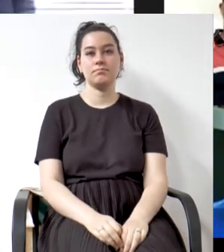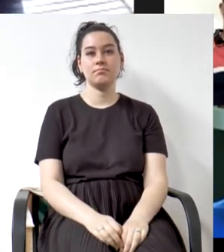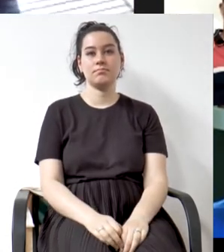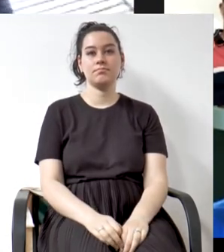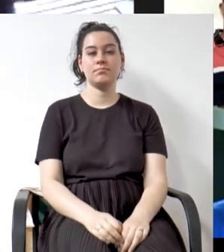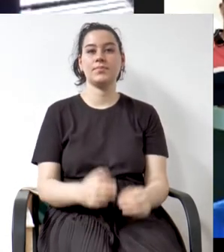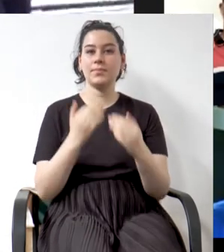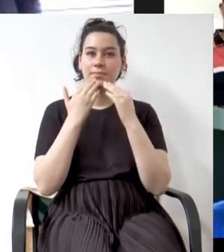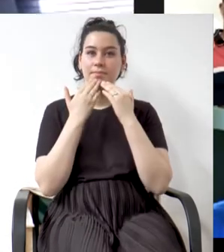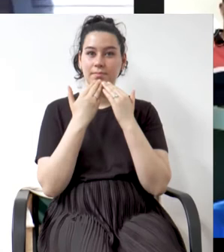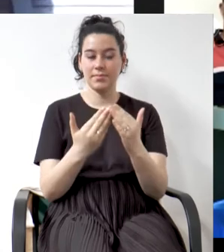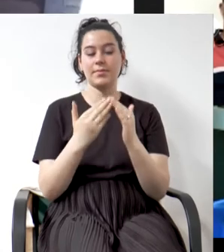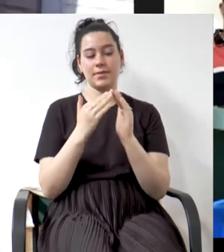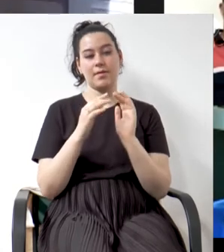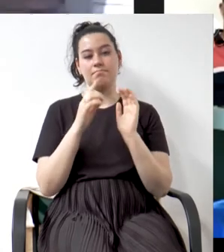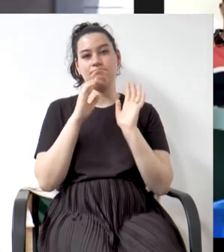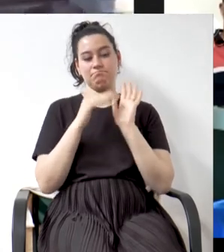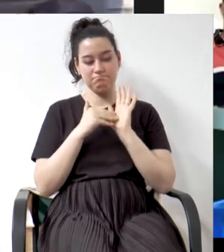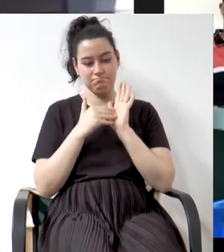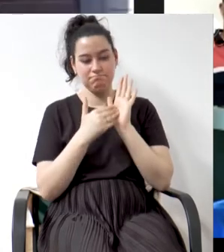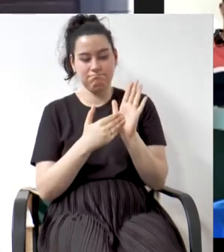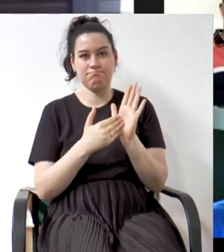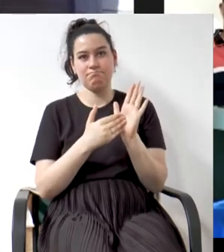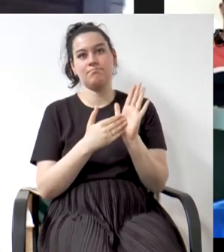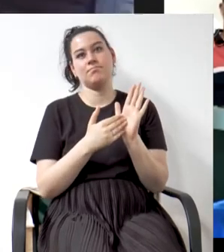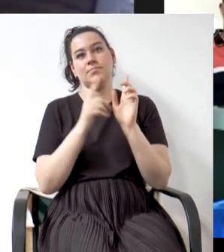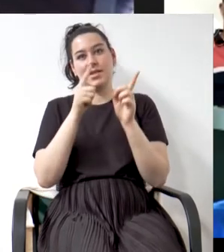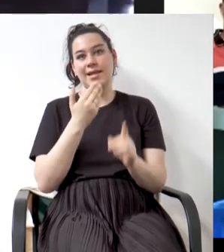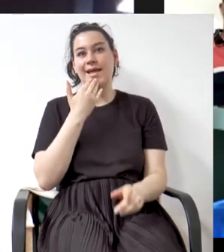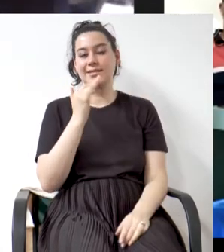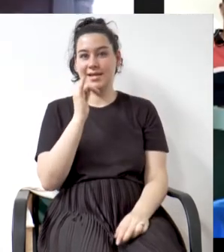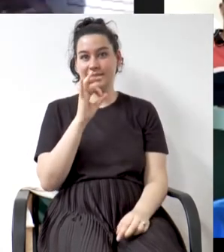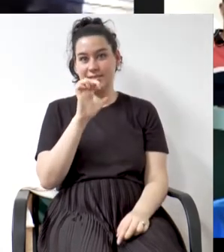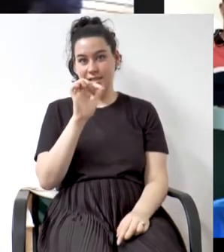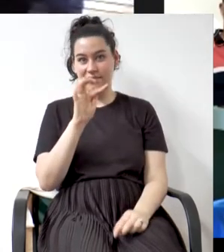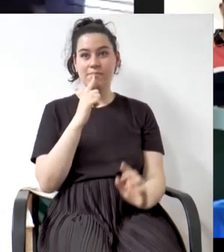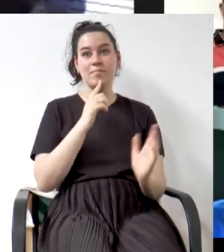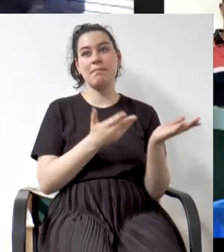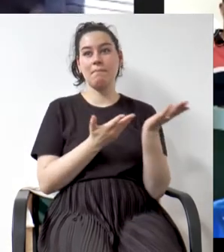Bueno, gracias Ismael por la presentación, gracias a ISEF por la invitación,